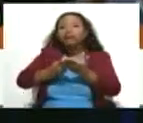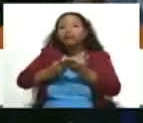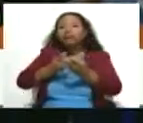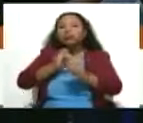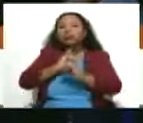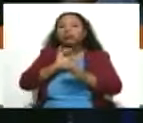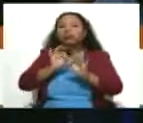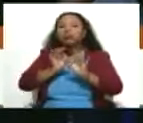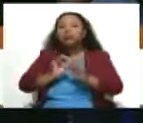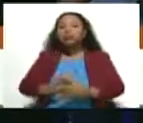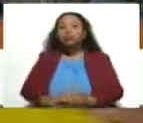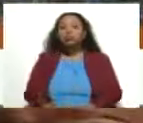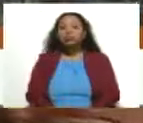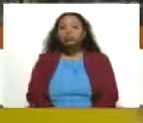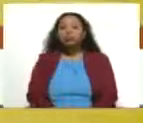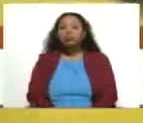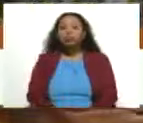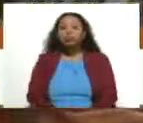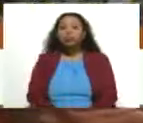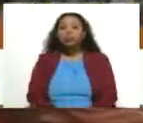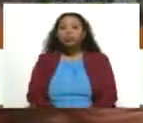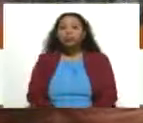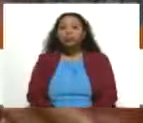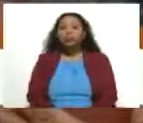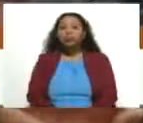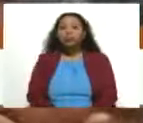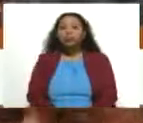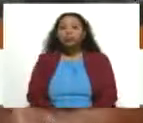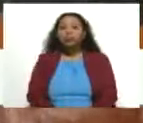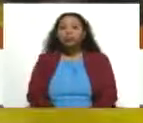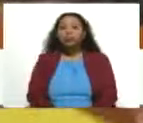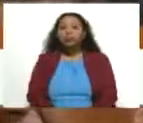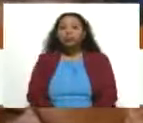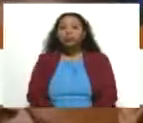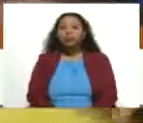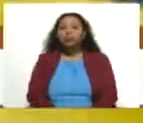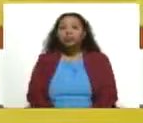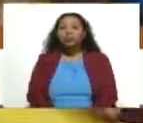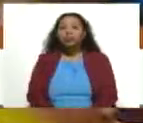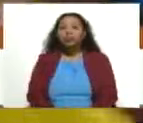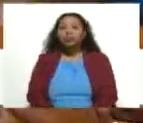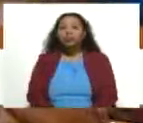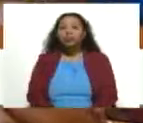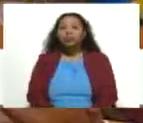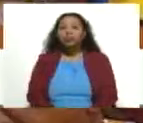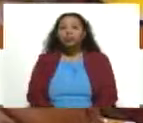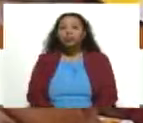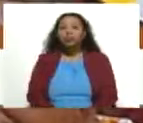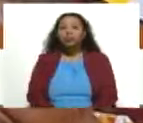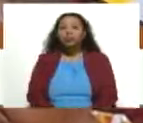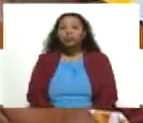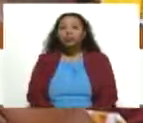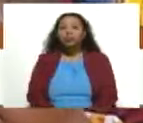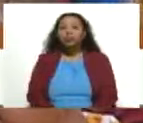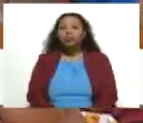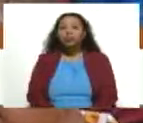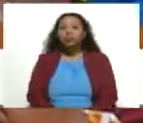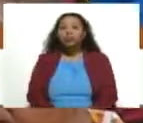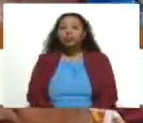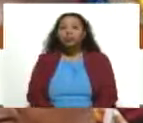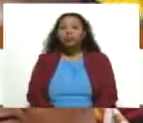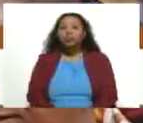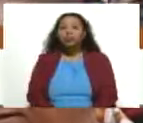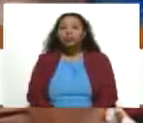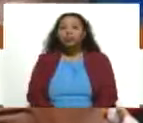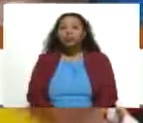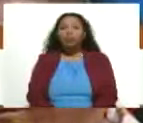Amayaja, Ekundiana, Oco, Orihuacaya. Tamaja, Caidabo. Naoya, Diana, Camiquitane. Diodado,